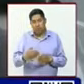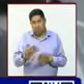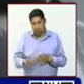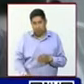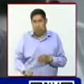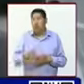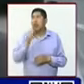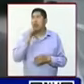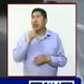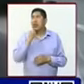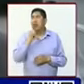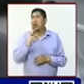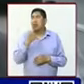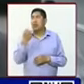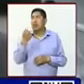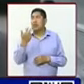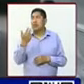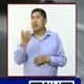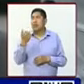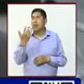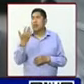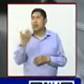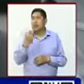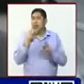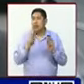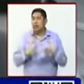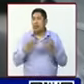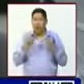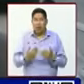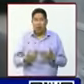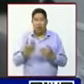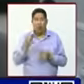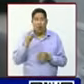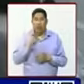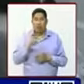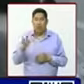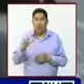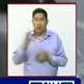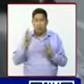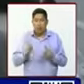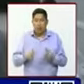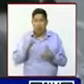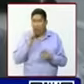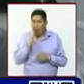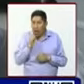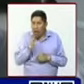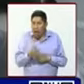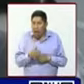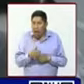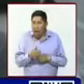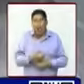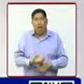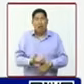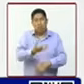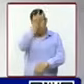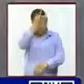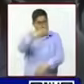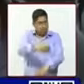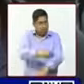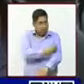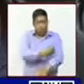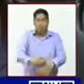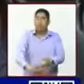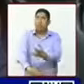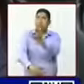hacían entre 13 y 15 pacientes, ahora lo hacen más de 25 pacientes al día quimioterapia.